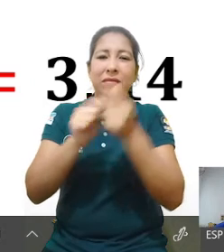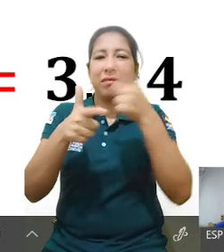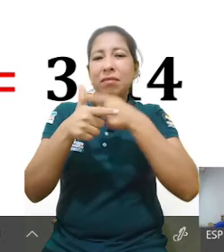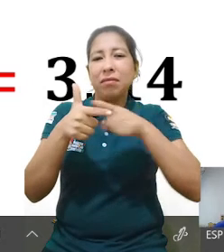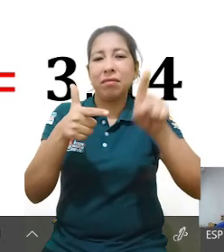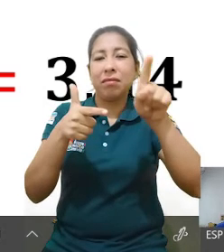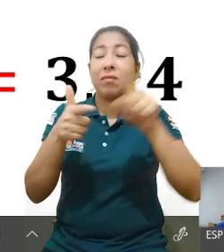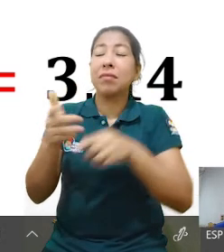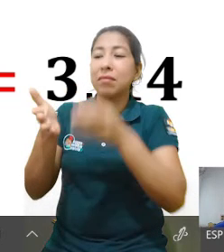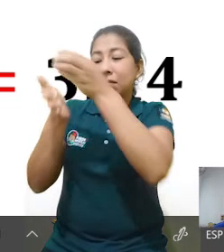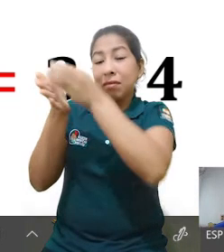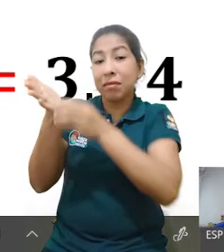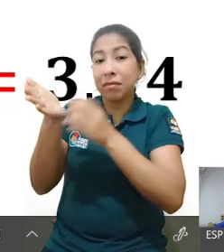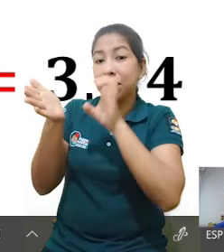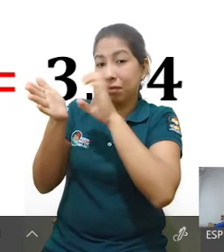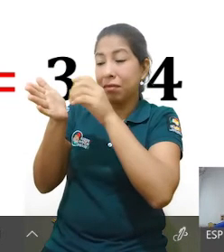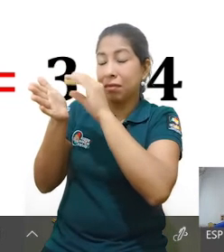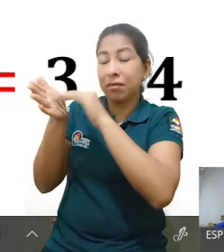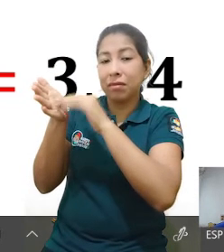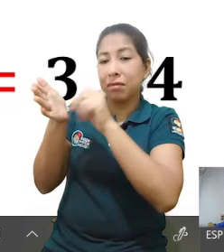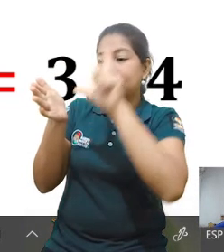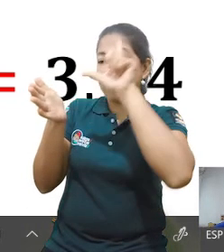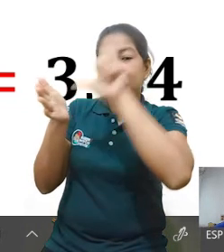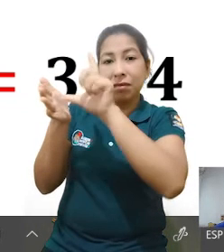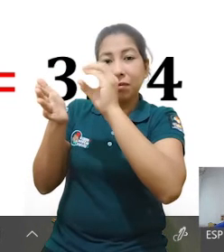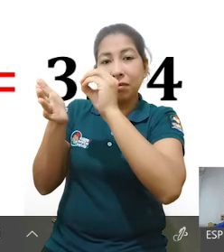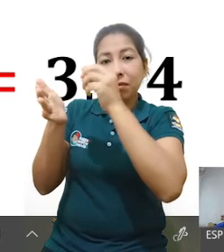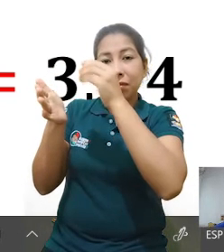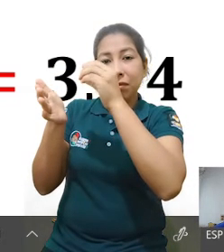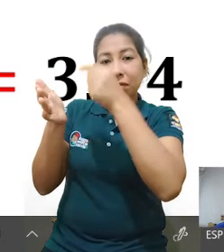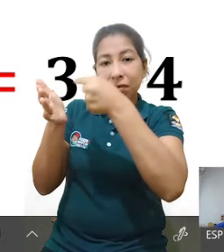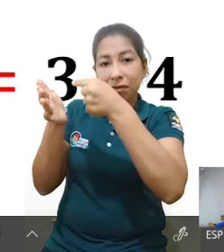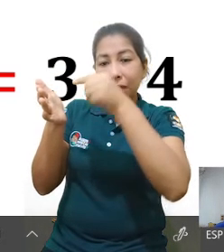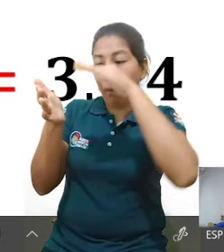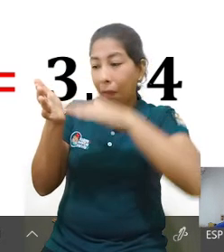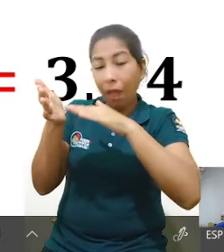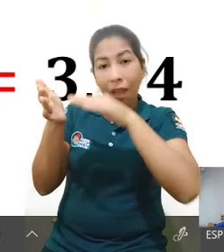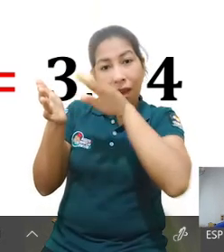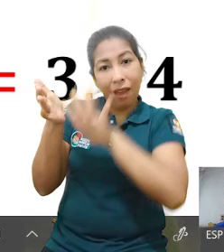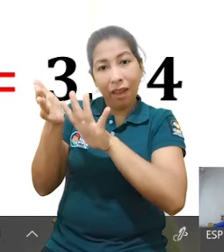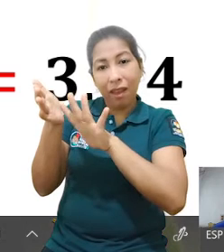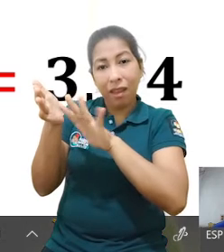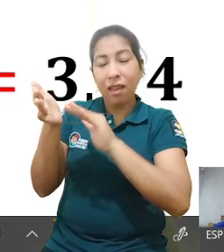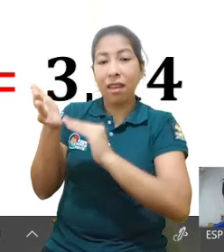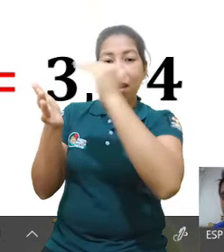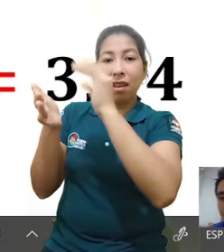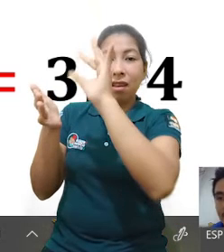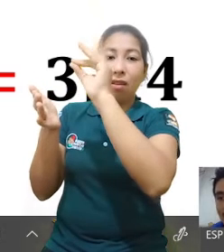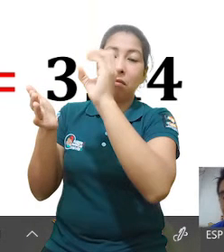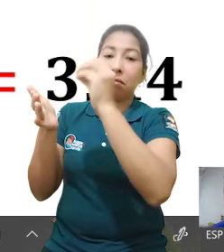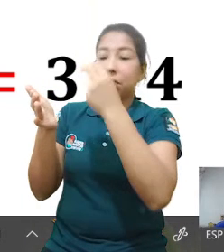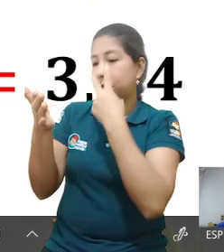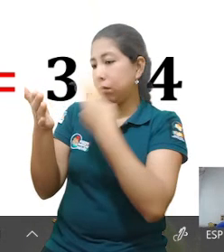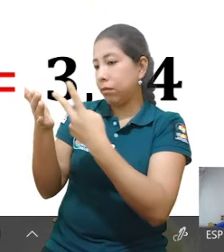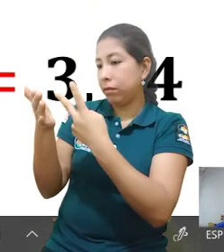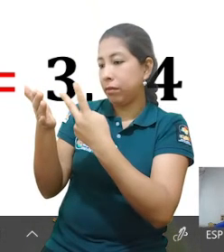logaritmo en base 5, avanzamos hacia el argumento y anotamos su valor, en este caso 80. Fíjense, no es